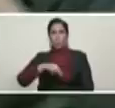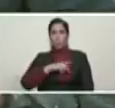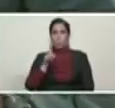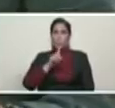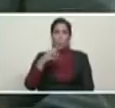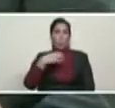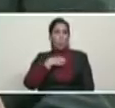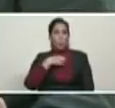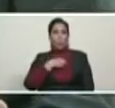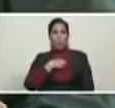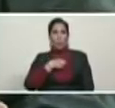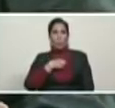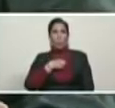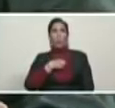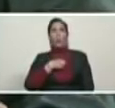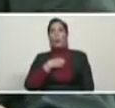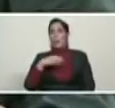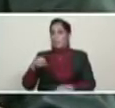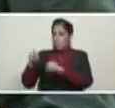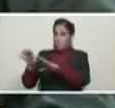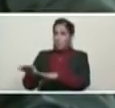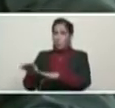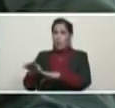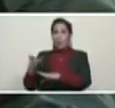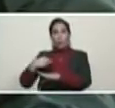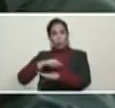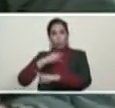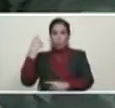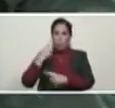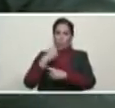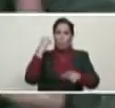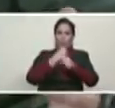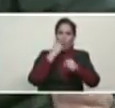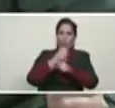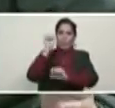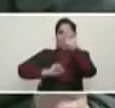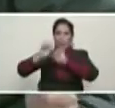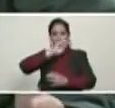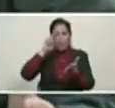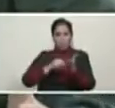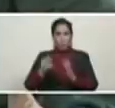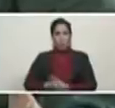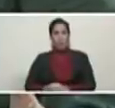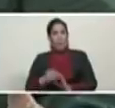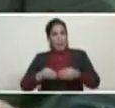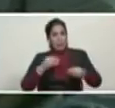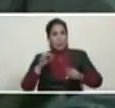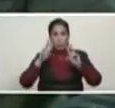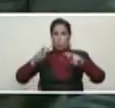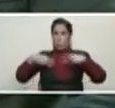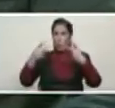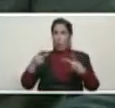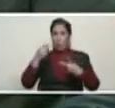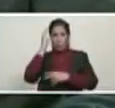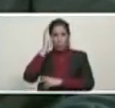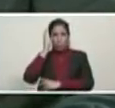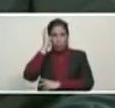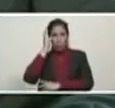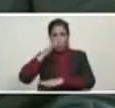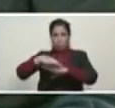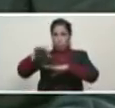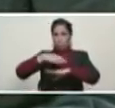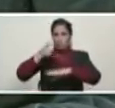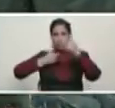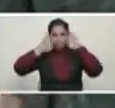con quien tenemos que trabajar la defensa nacional, como lo hemos venido haciendo desde el nuevo concepto estratégico operacional que nos dejó